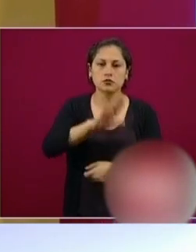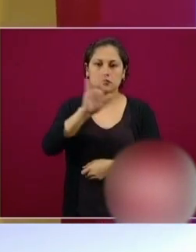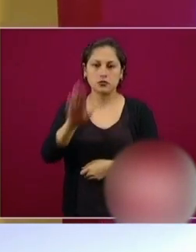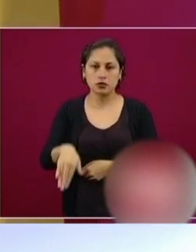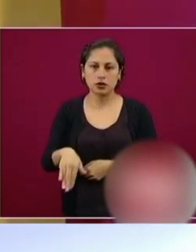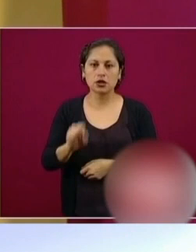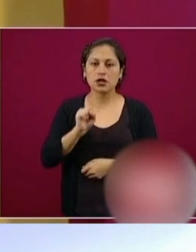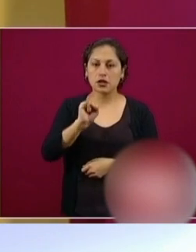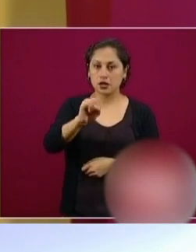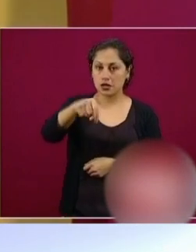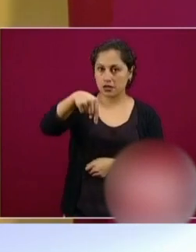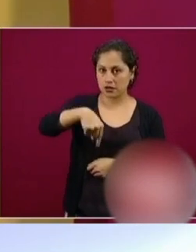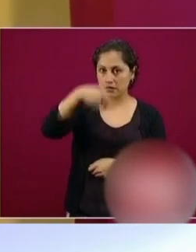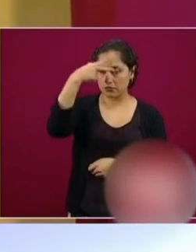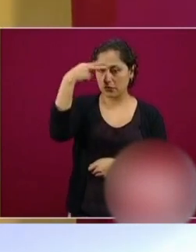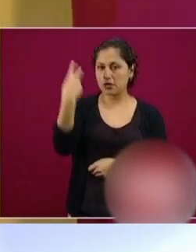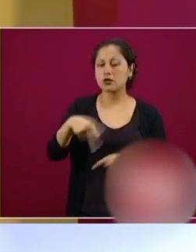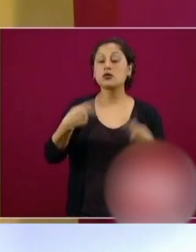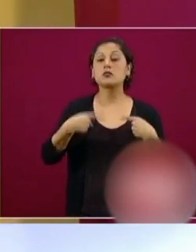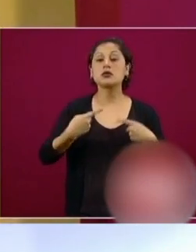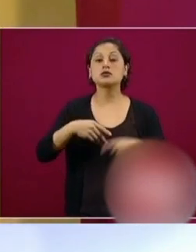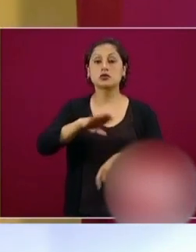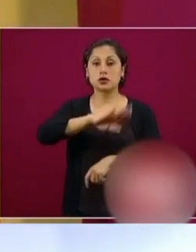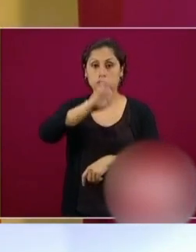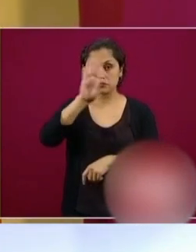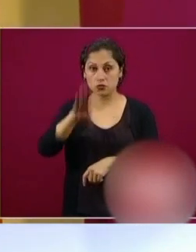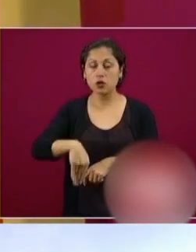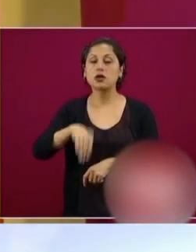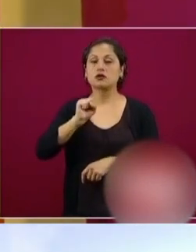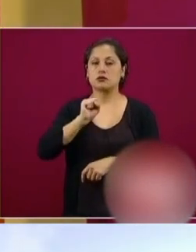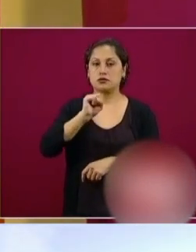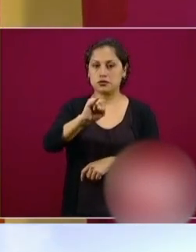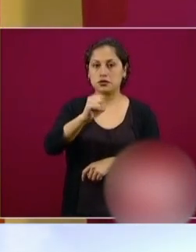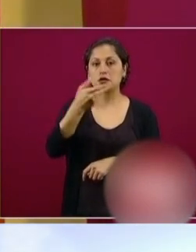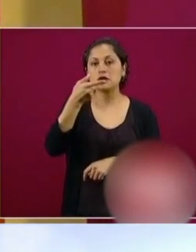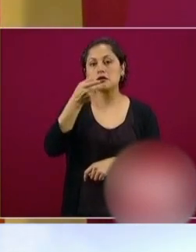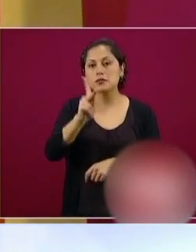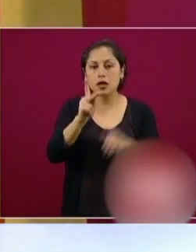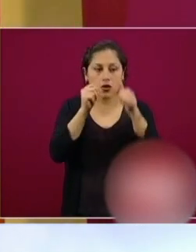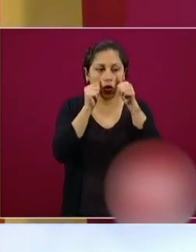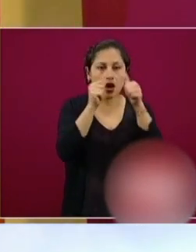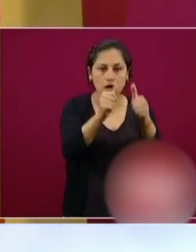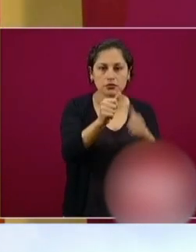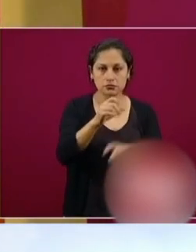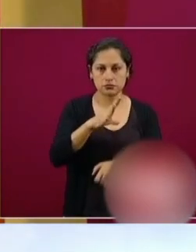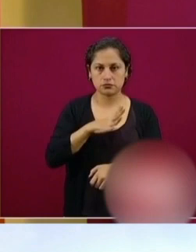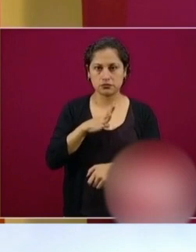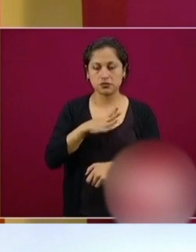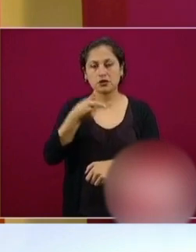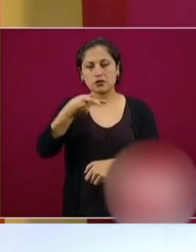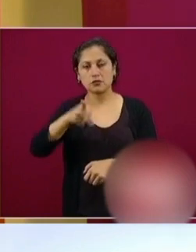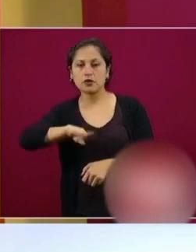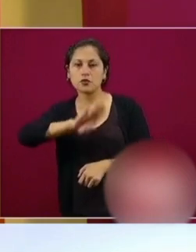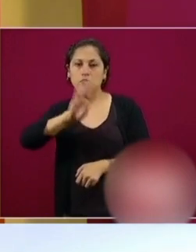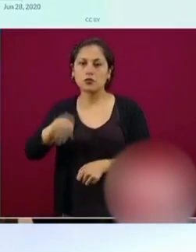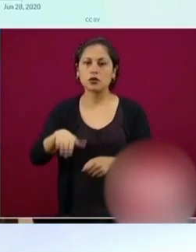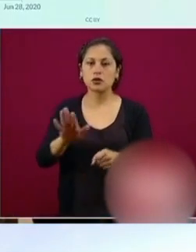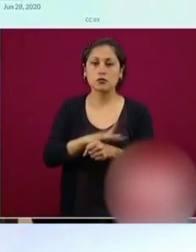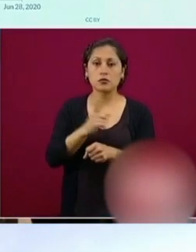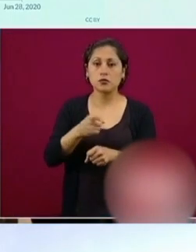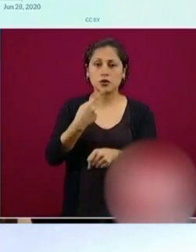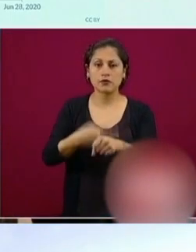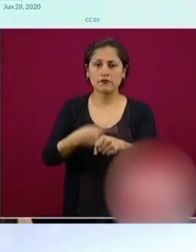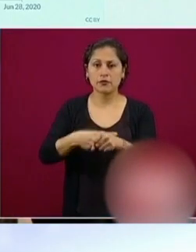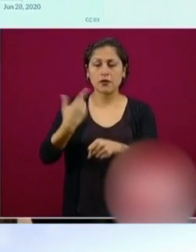muertes por COVID además están asociadas con una epidemia de diabetes, de hipertensión, de sobrepeso y